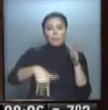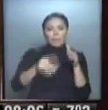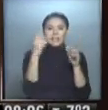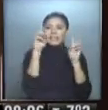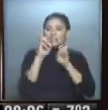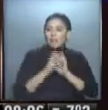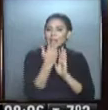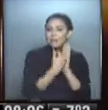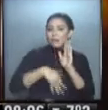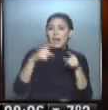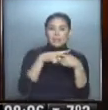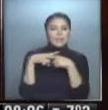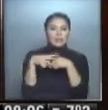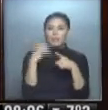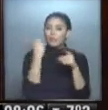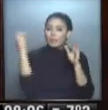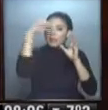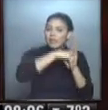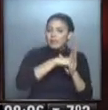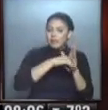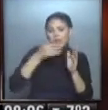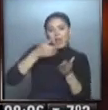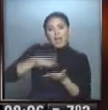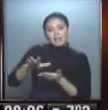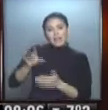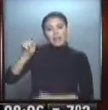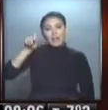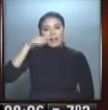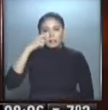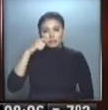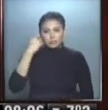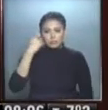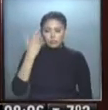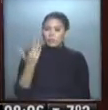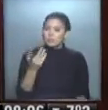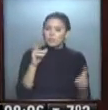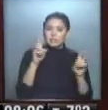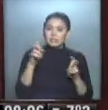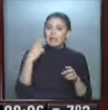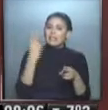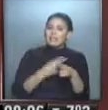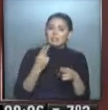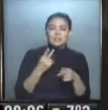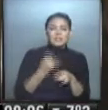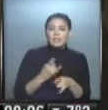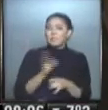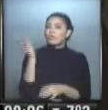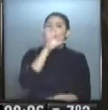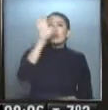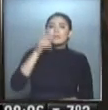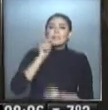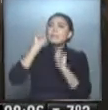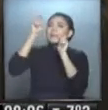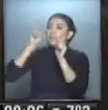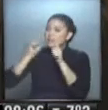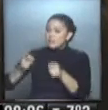la problemática que tiene que ver con la prevención y el tratamiento de las adicciones es una cuestión recurrente en cada una de las provincias que uno visita